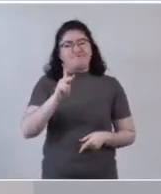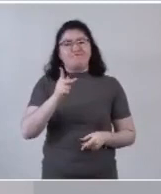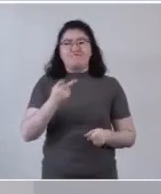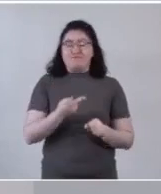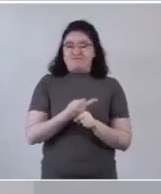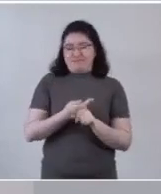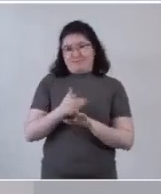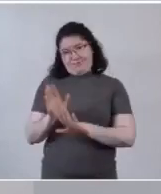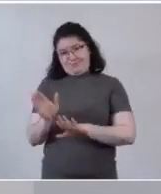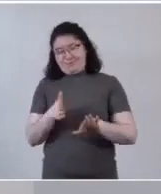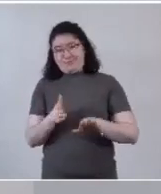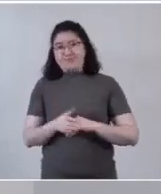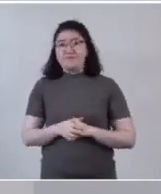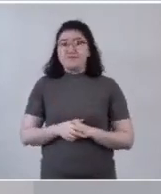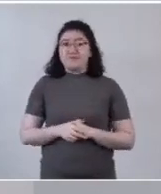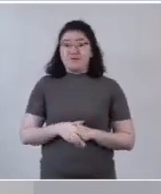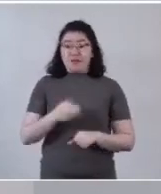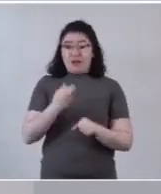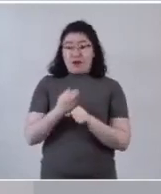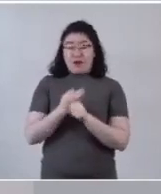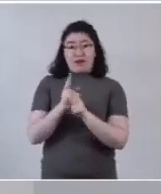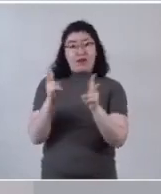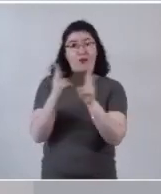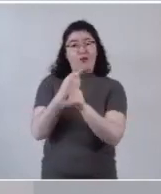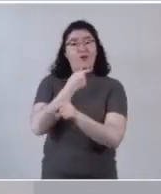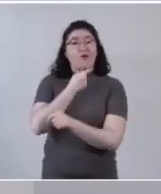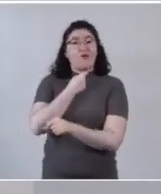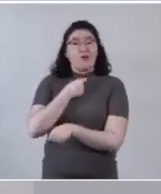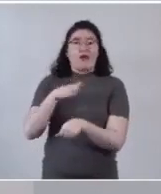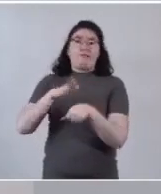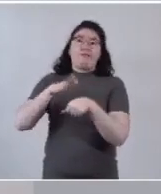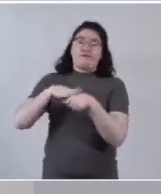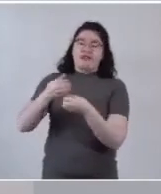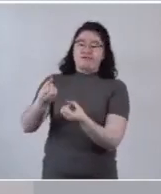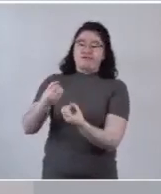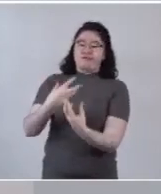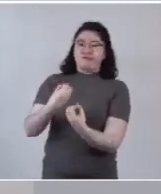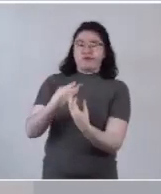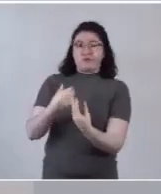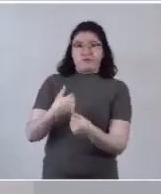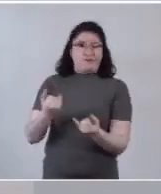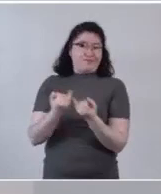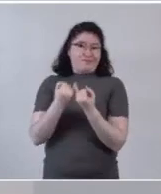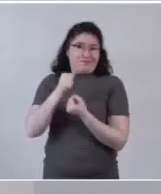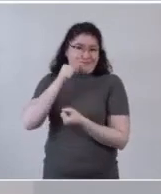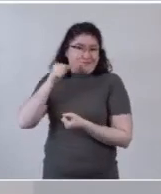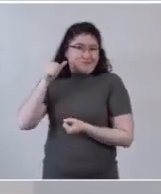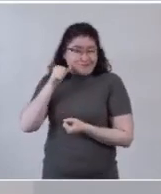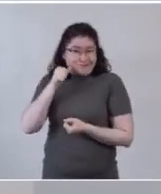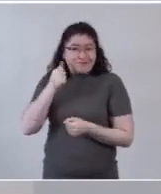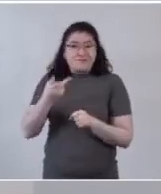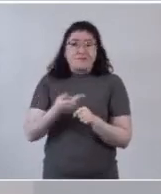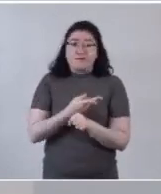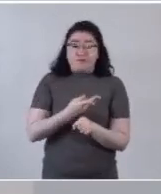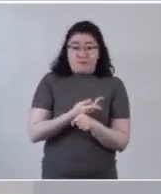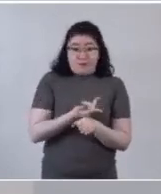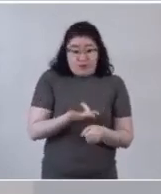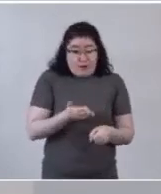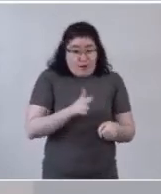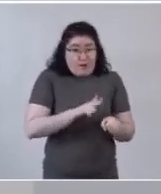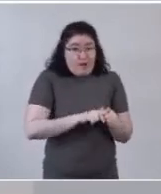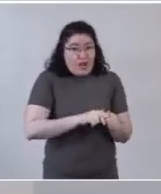llegando más ventiladores, como el caso del día de ayer, de tal manera que hospitales que tienen